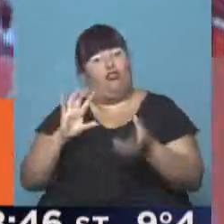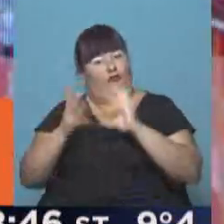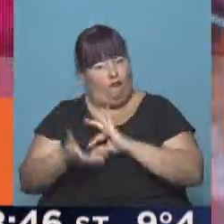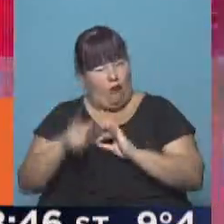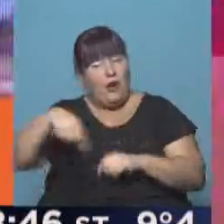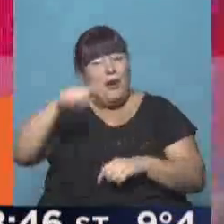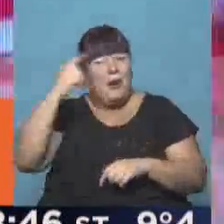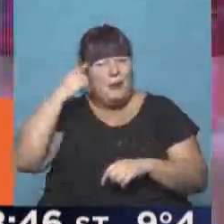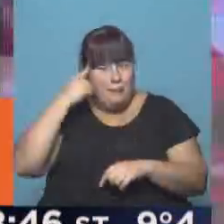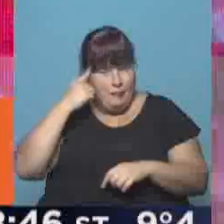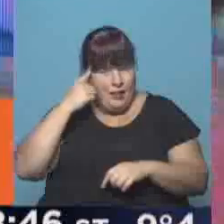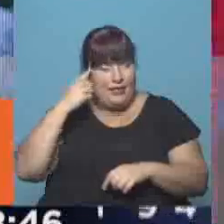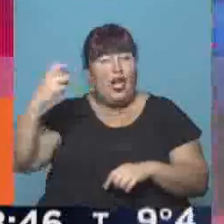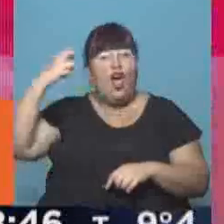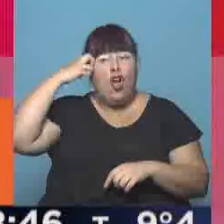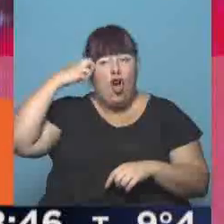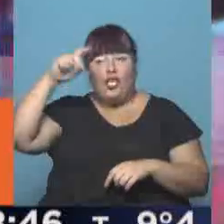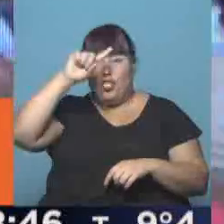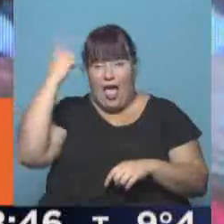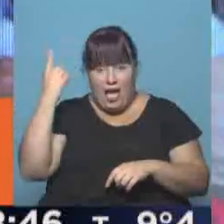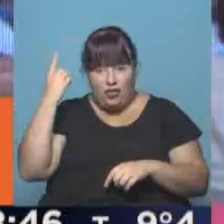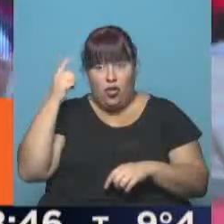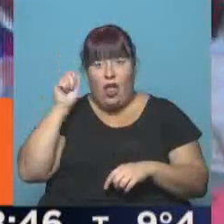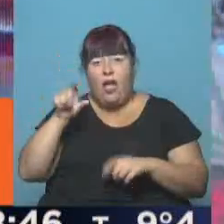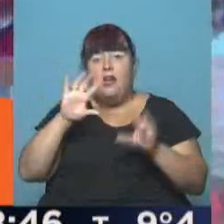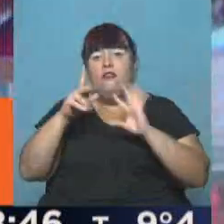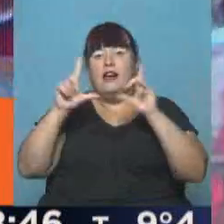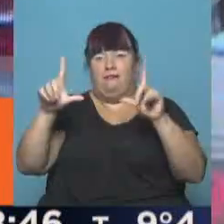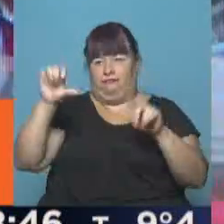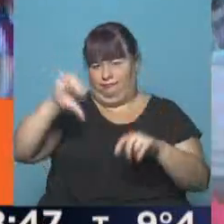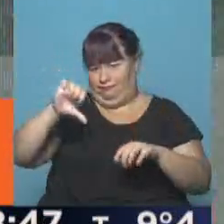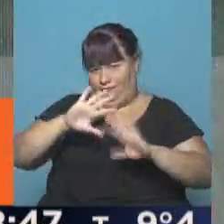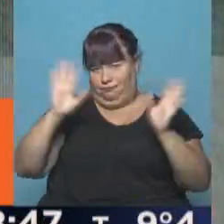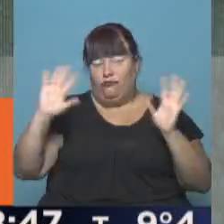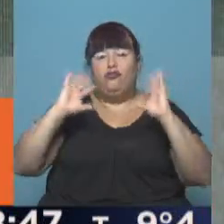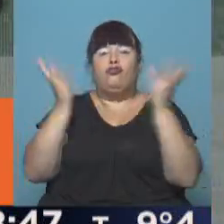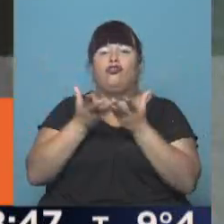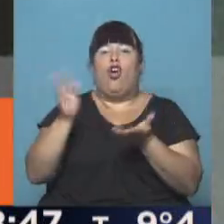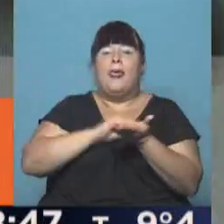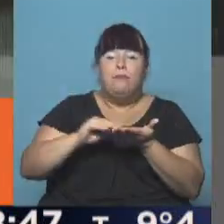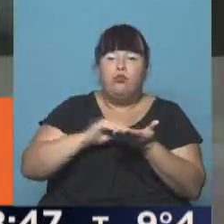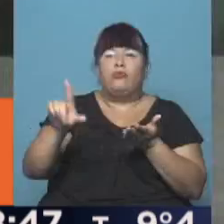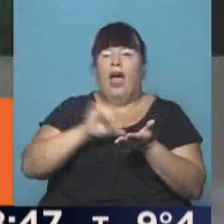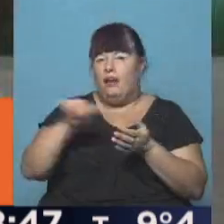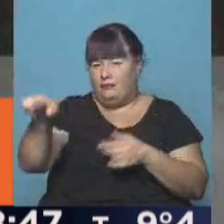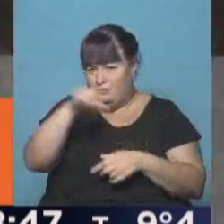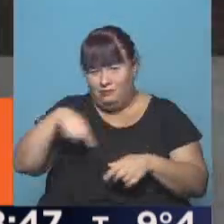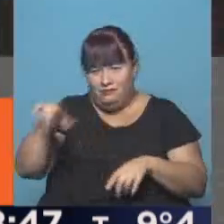Ustedes piensen que el Congreso Nacional tiene una imagen negativa, digamos, todos los legisladores tienen una